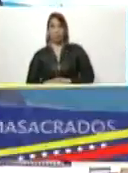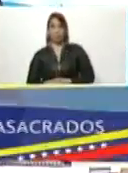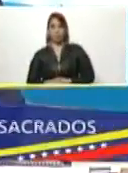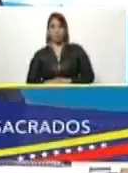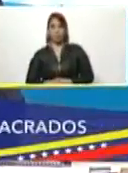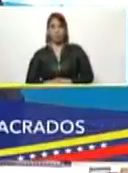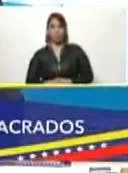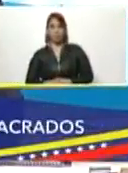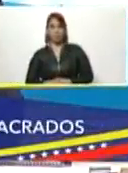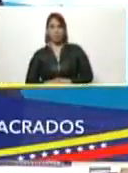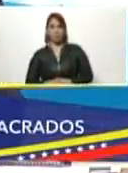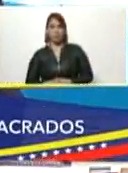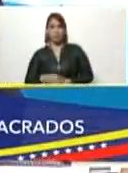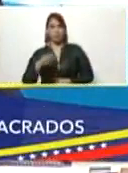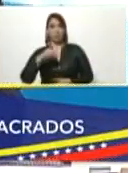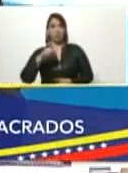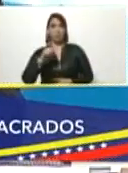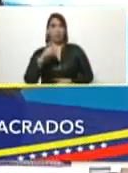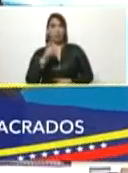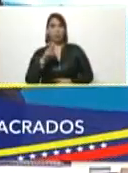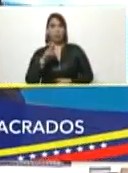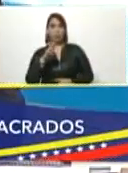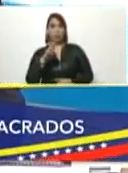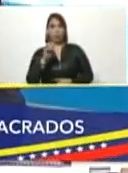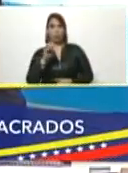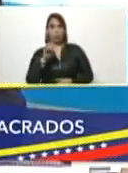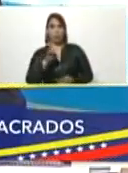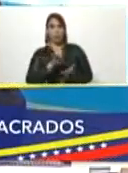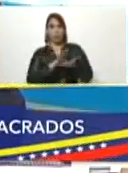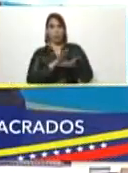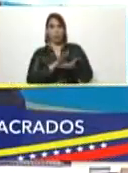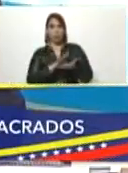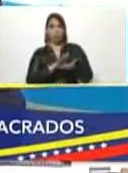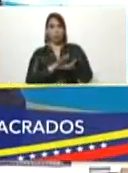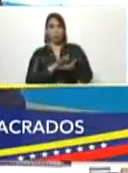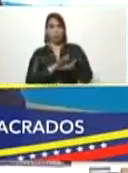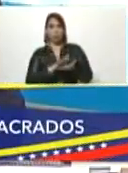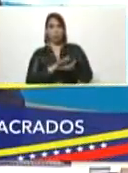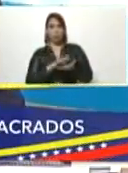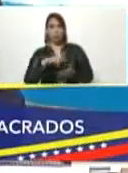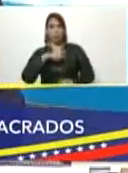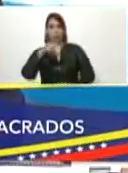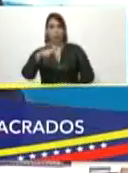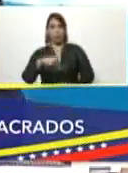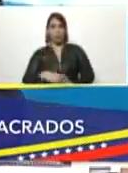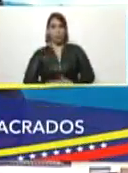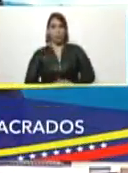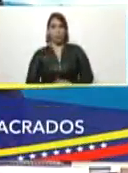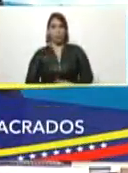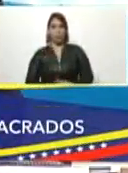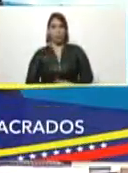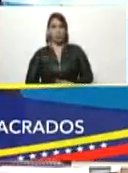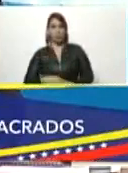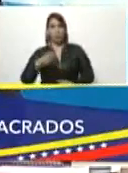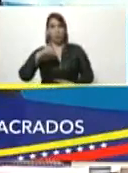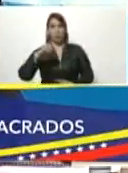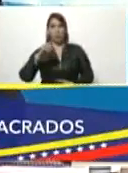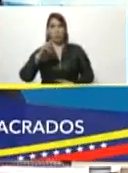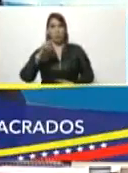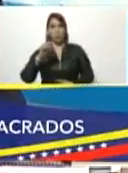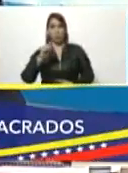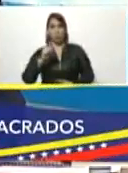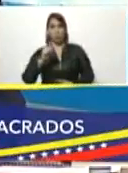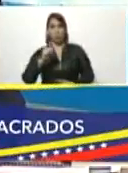Maduro también viene de por ahí. Los maduros fueron expulsados de Portugal y los moros fueron